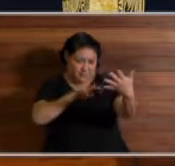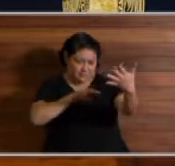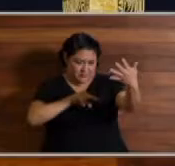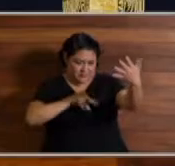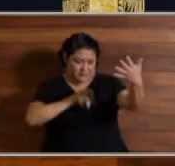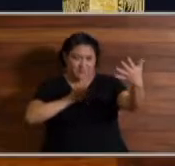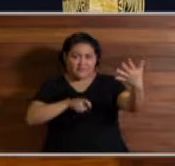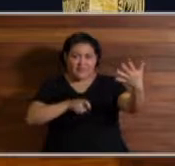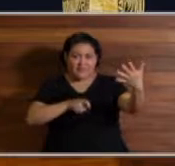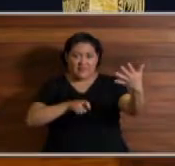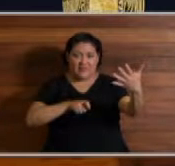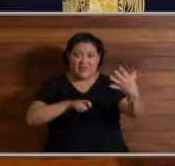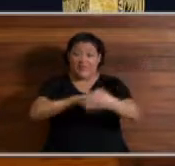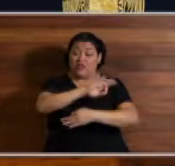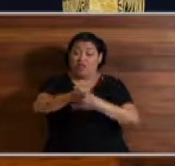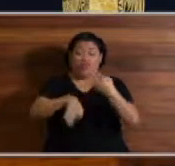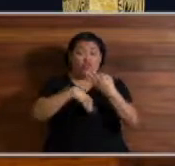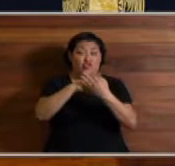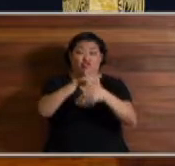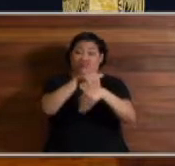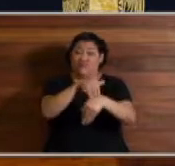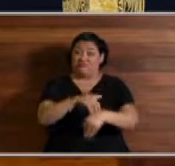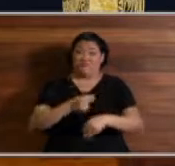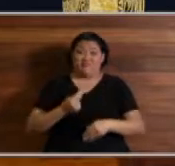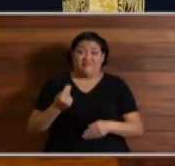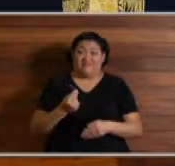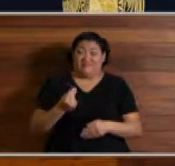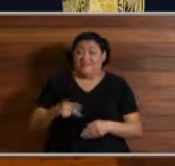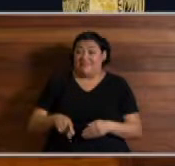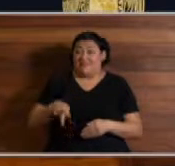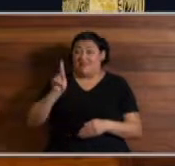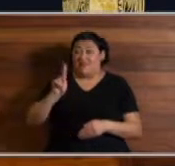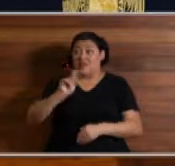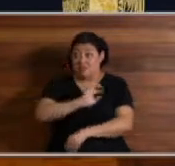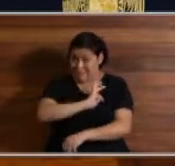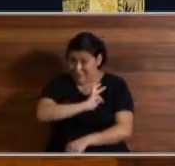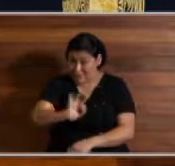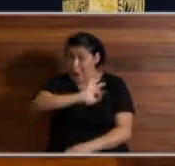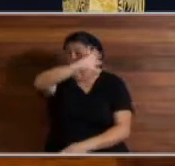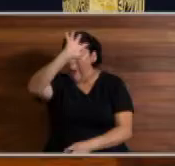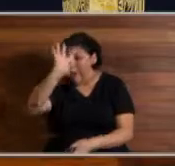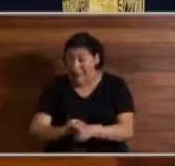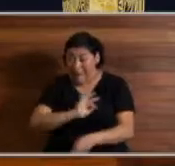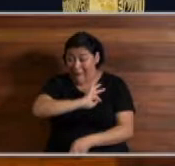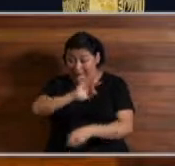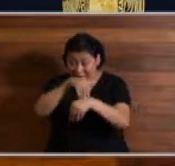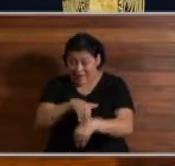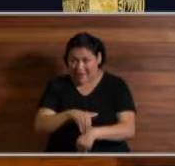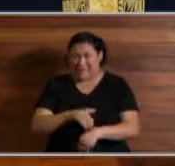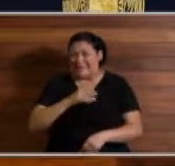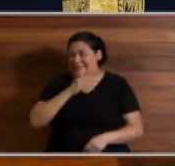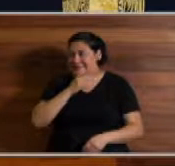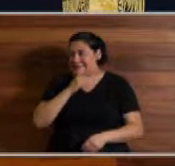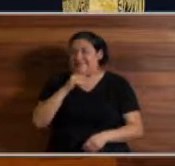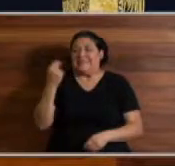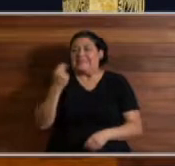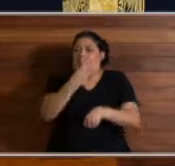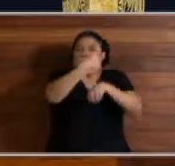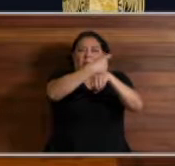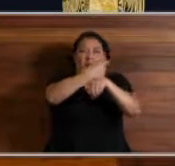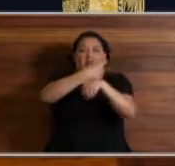todo. Y sabemos que prácticamente no podemos hacerlo todo, porque tenemos que hacer una